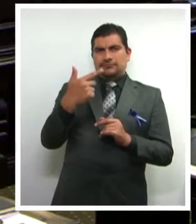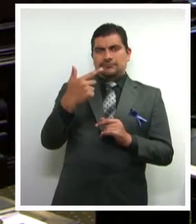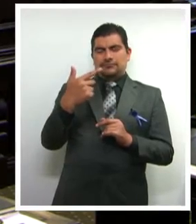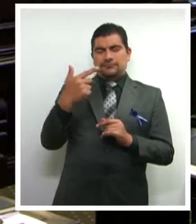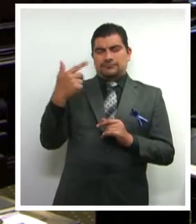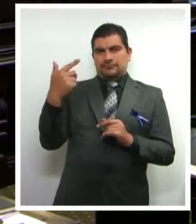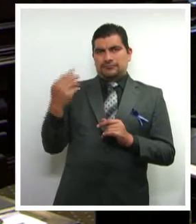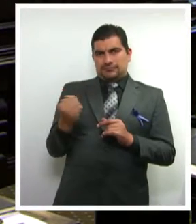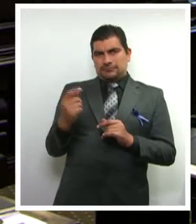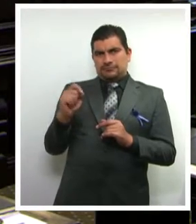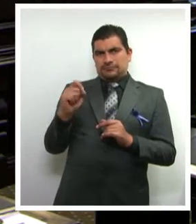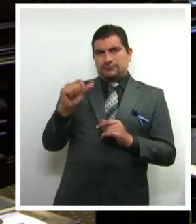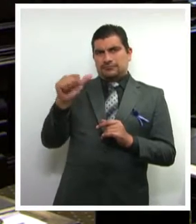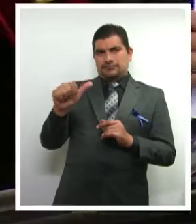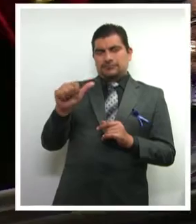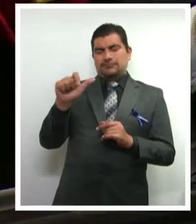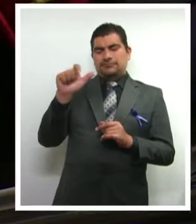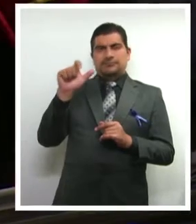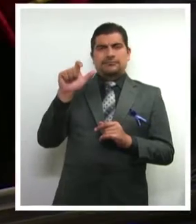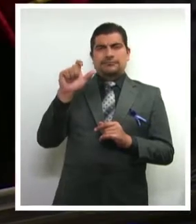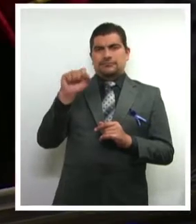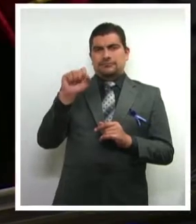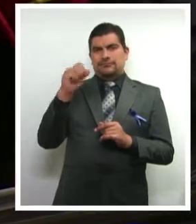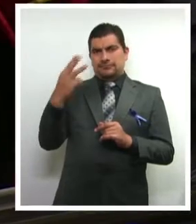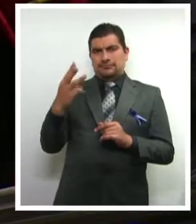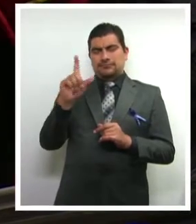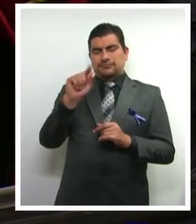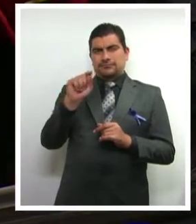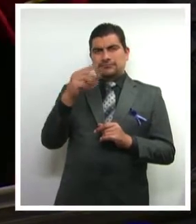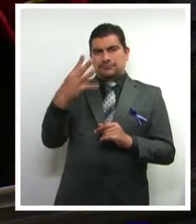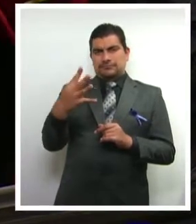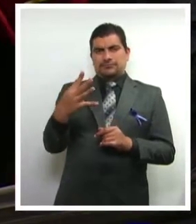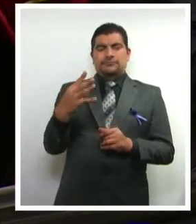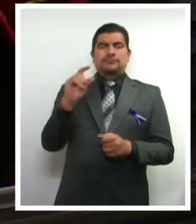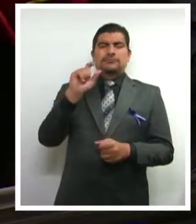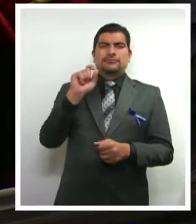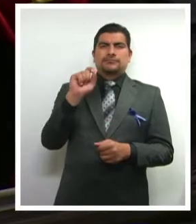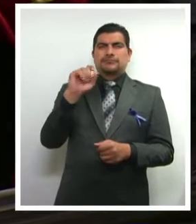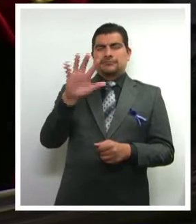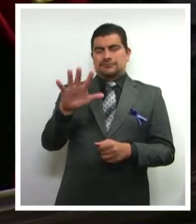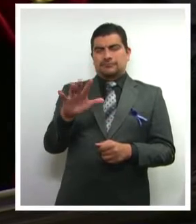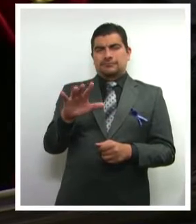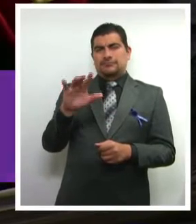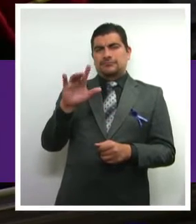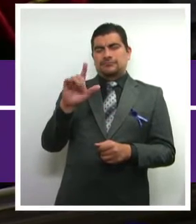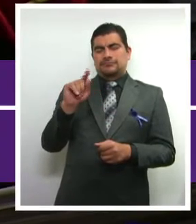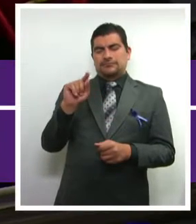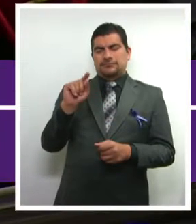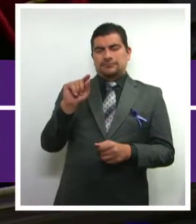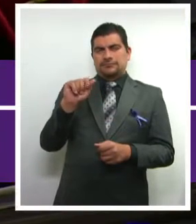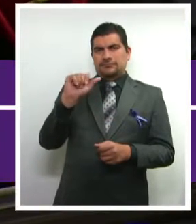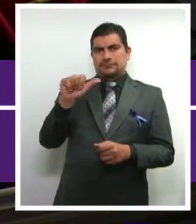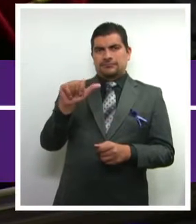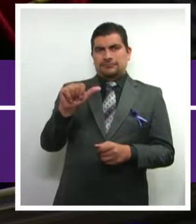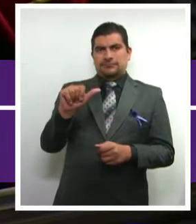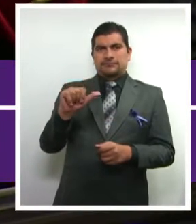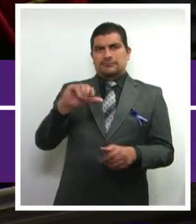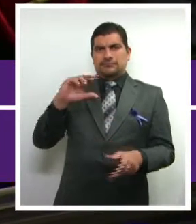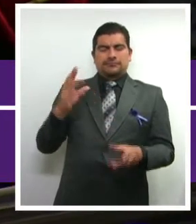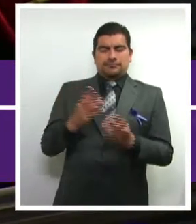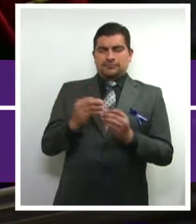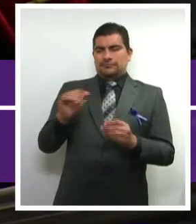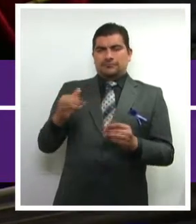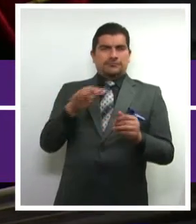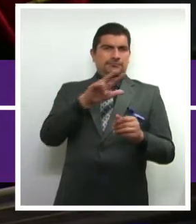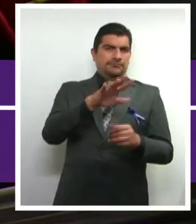7, 26, 73, 74, 75, 76 y los